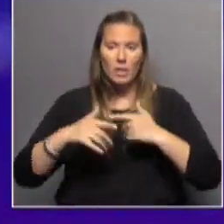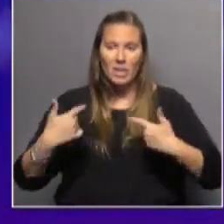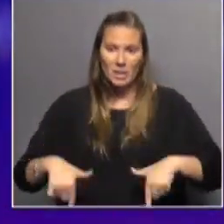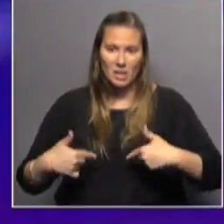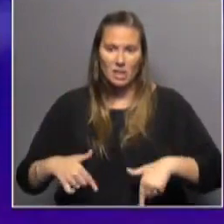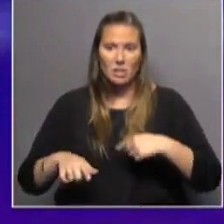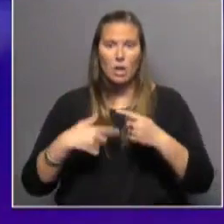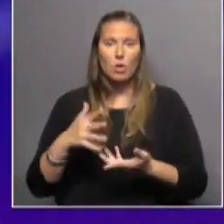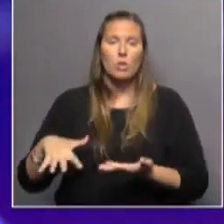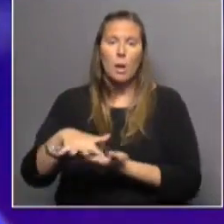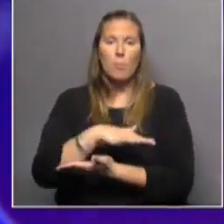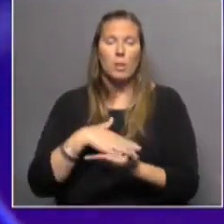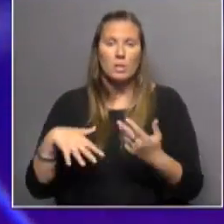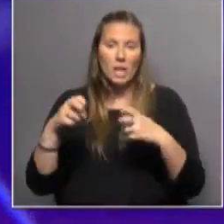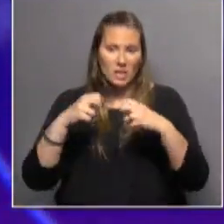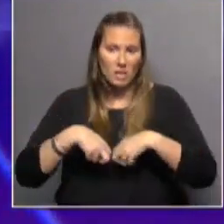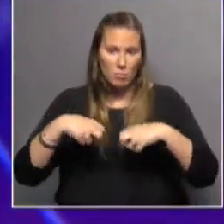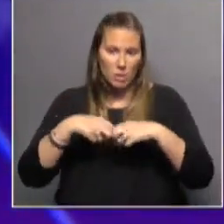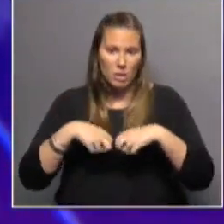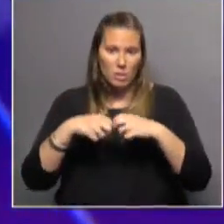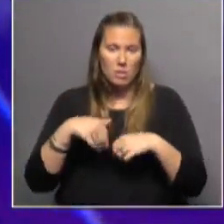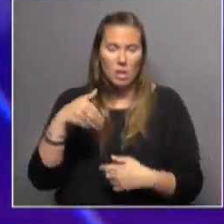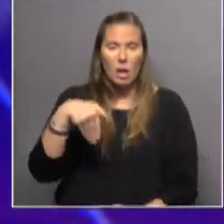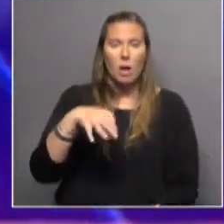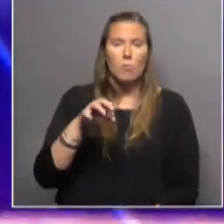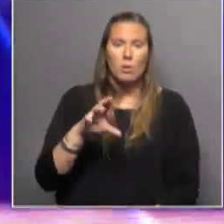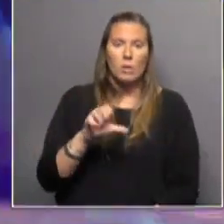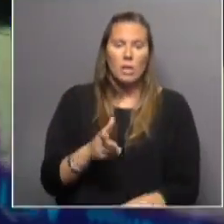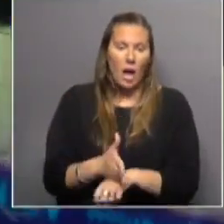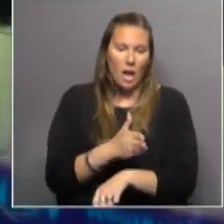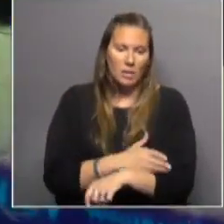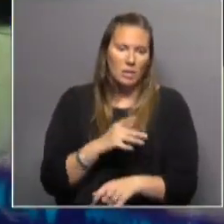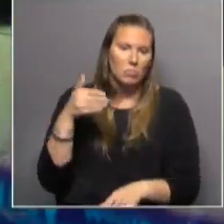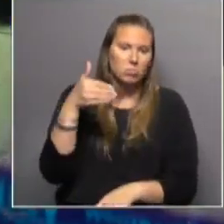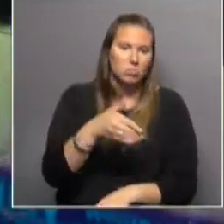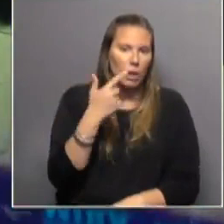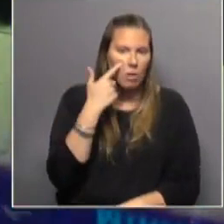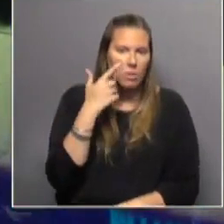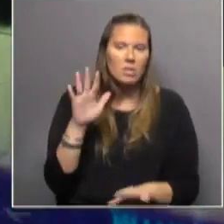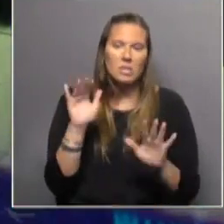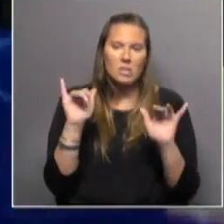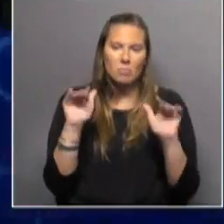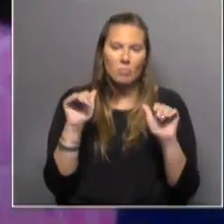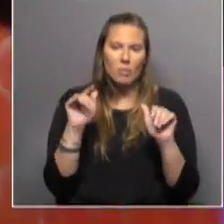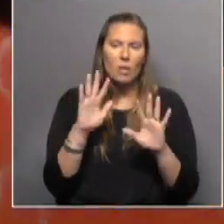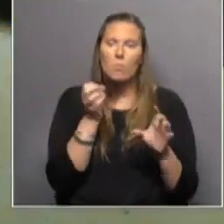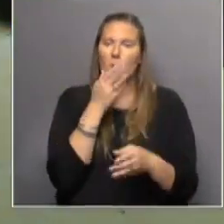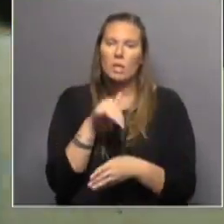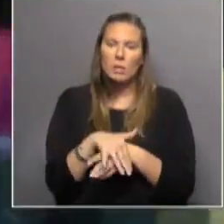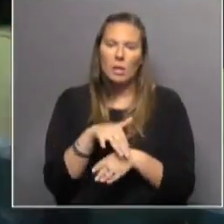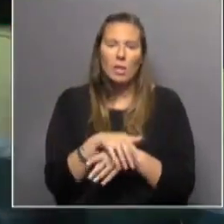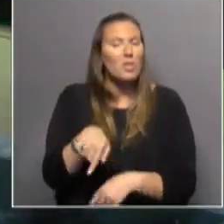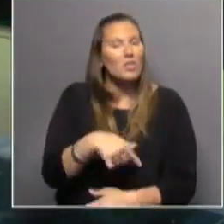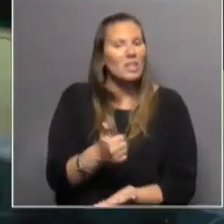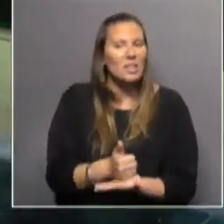otra que sale desde la Plaza Independencia. Morena Ferreira justamente está en la previa, así que ya la saludamos. Bueno, muy bien. Buenas tardes, More. ¿Por dónde andás?